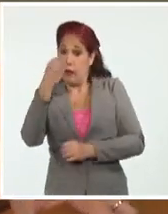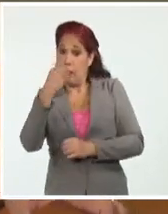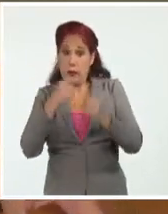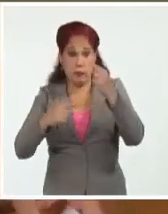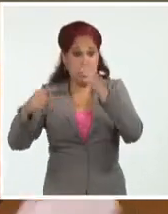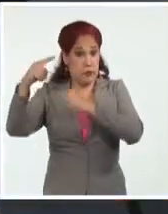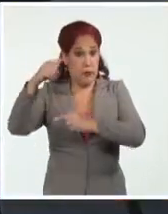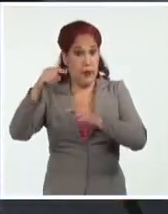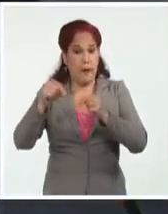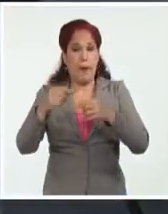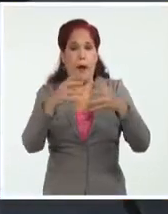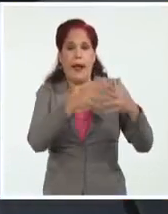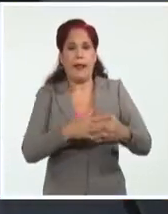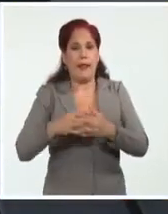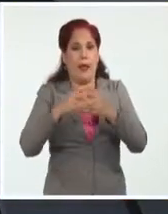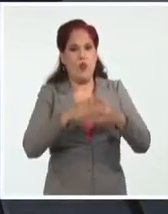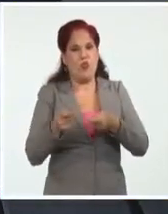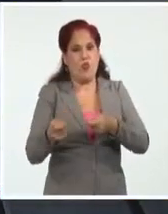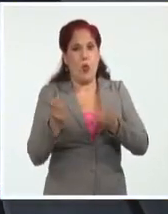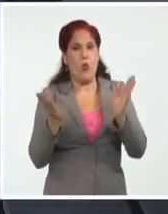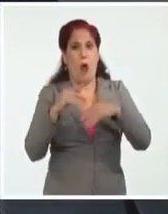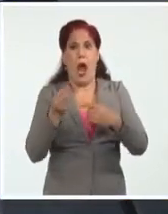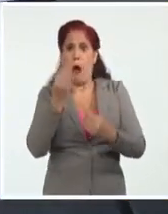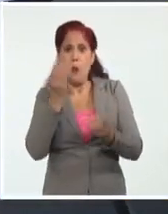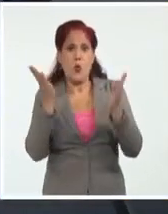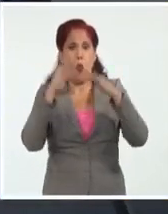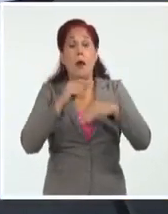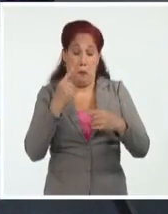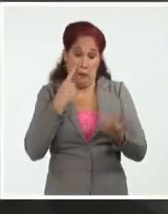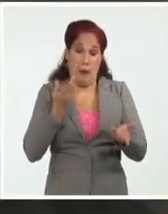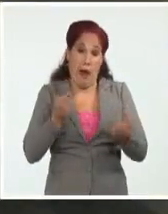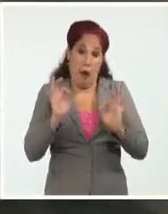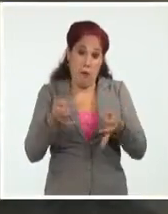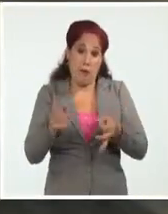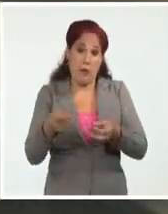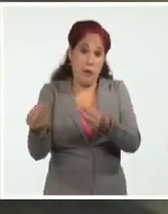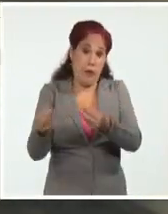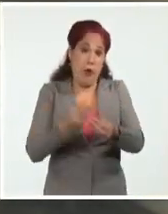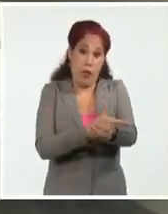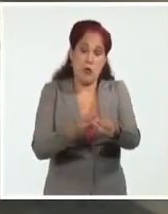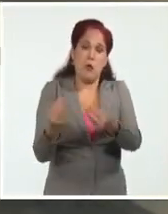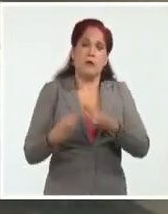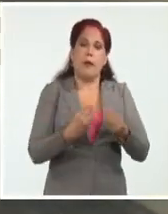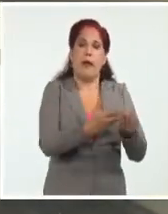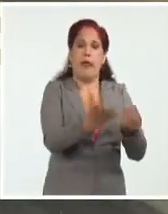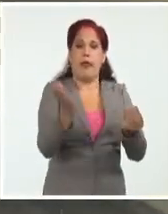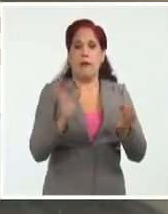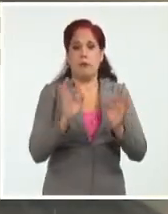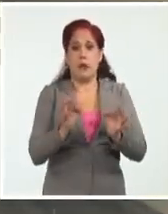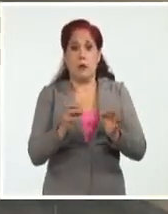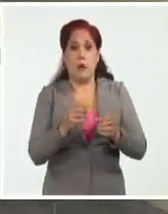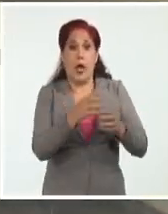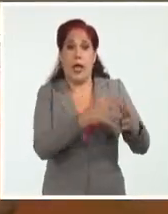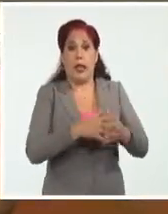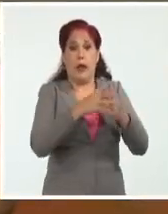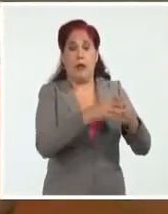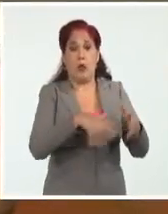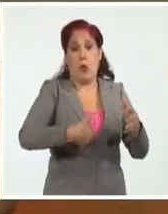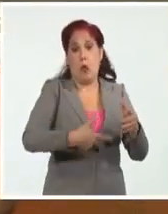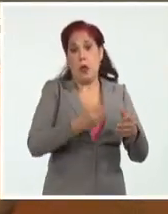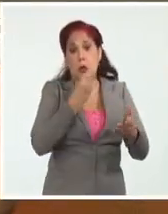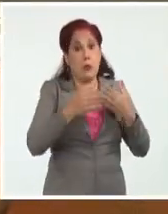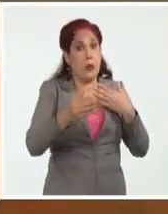por donde el imperialismo nos está tratando de buscar en nuestro pueblo irritación y disgusto y toda la campaña de incitación